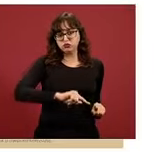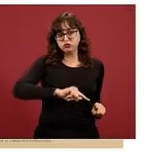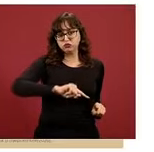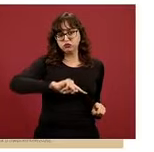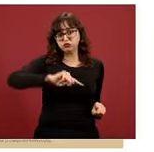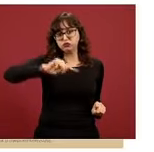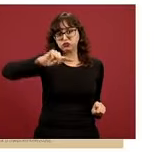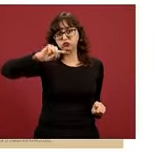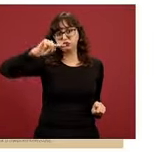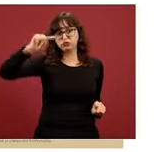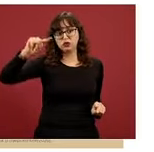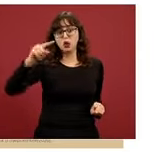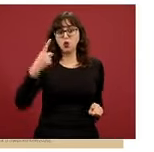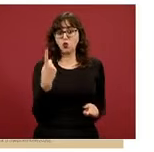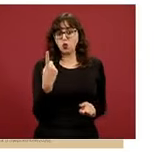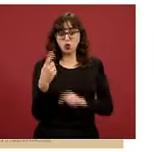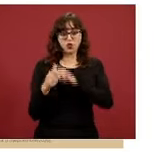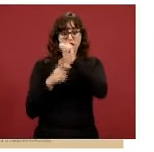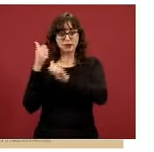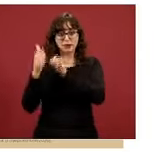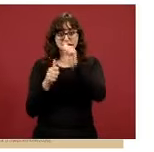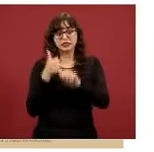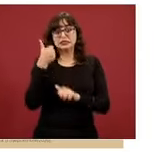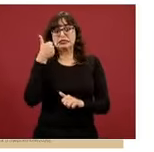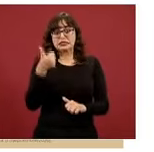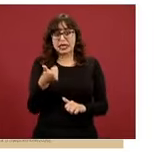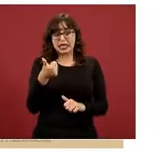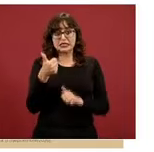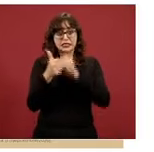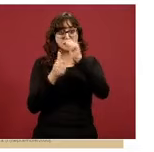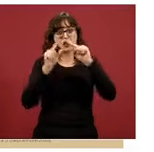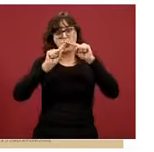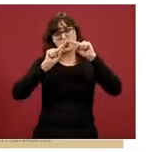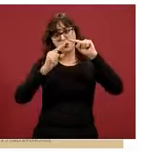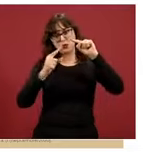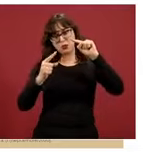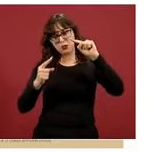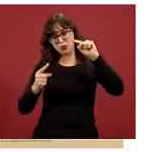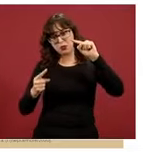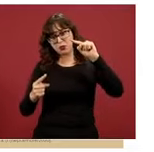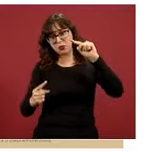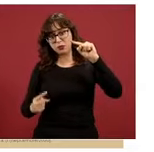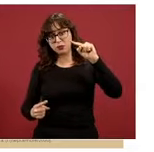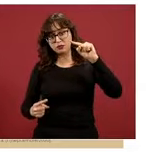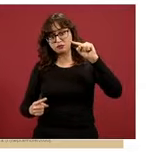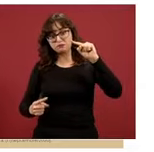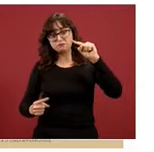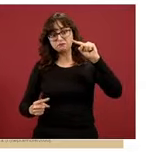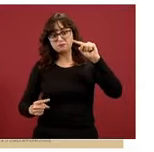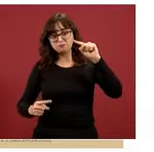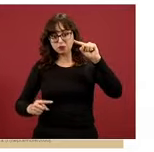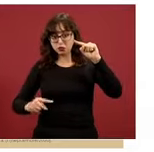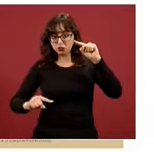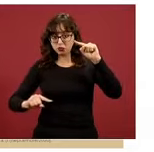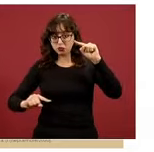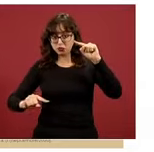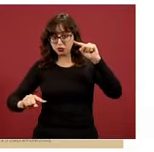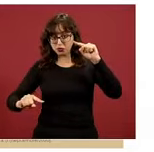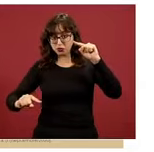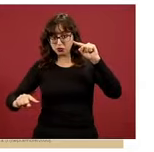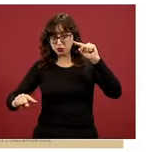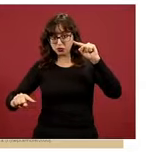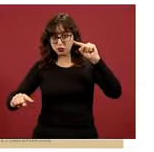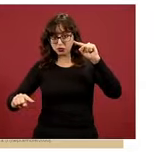abril, el 6 de abril tuvieron un descenso y luego en la segunda mitad de abril hubo una persistencia